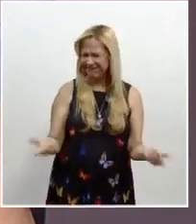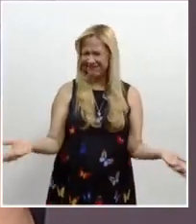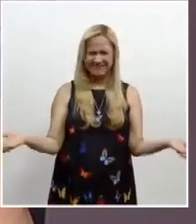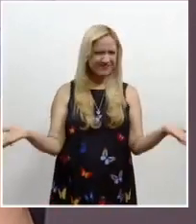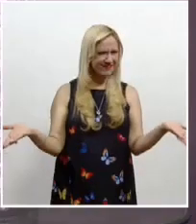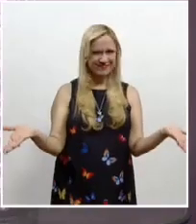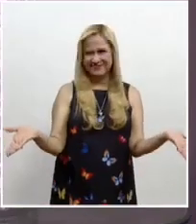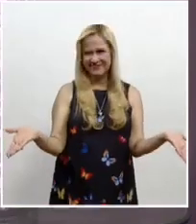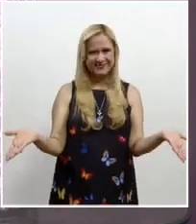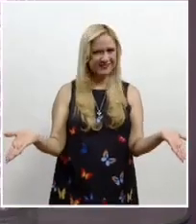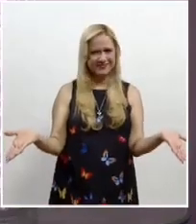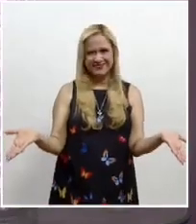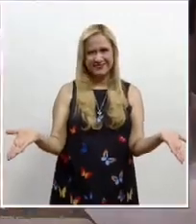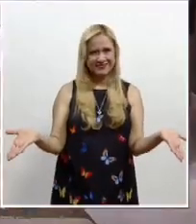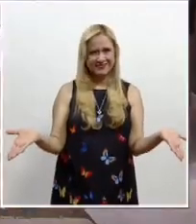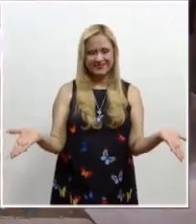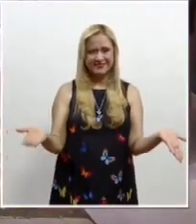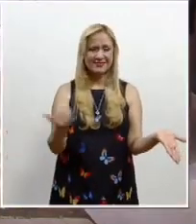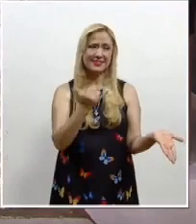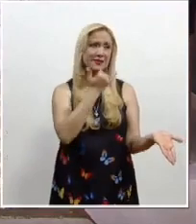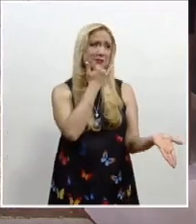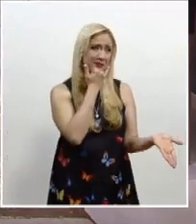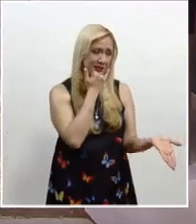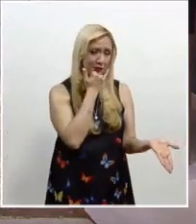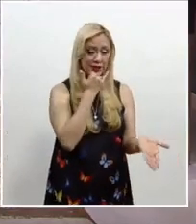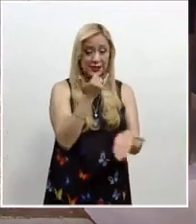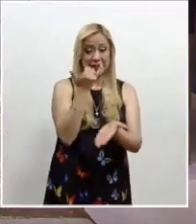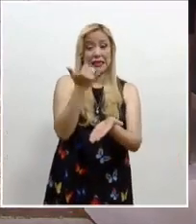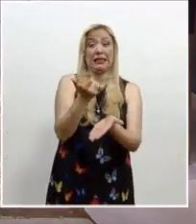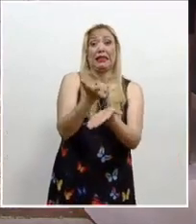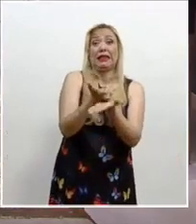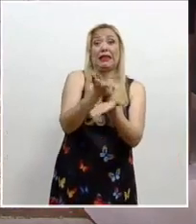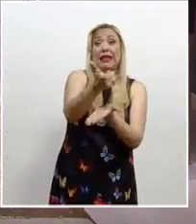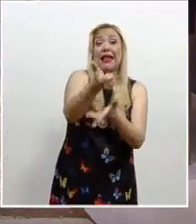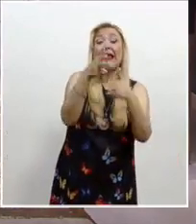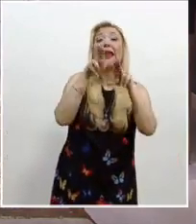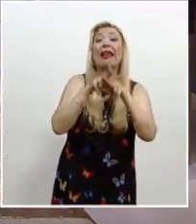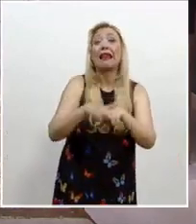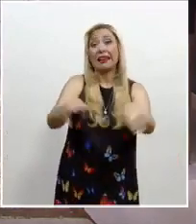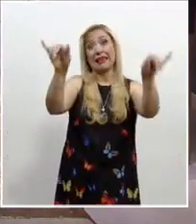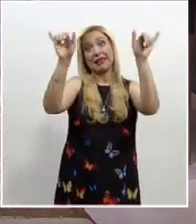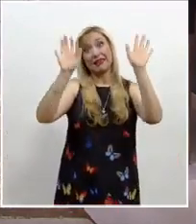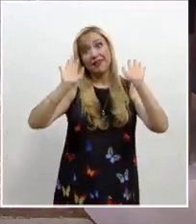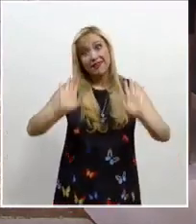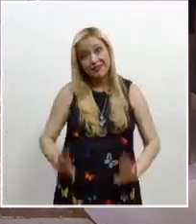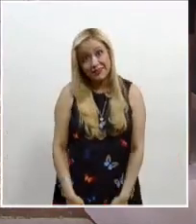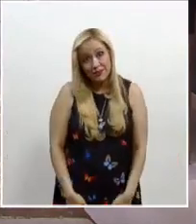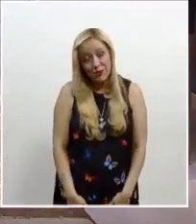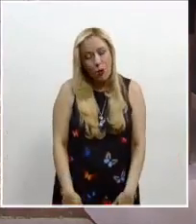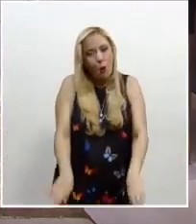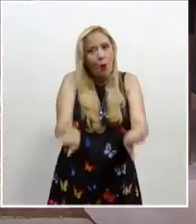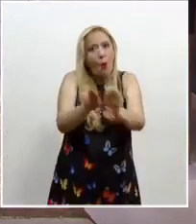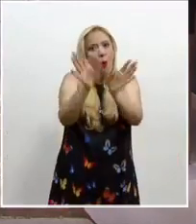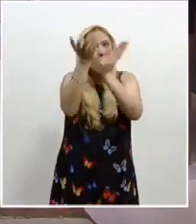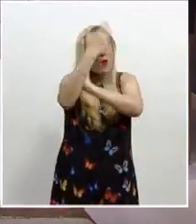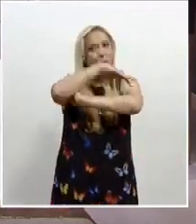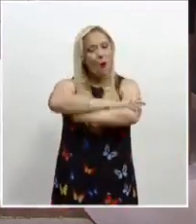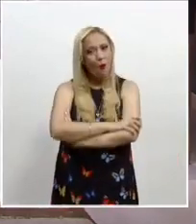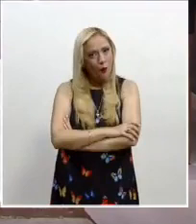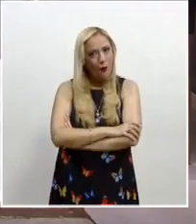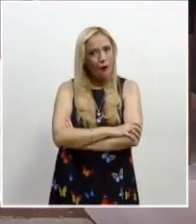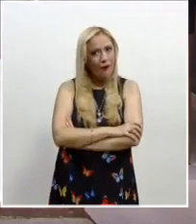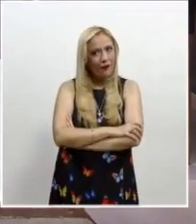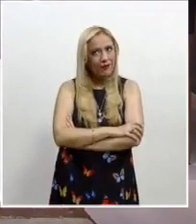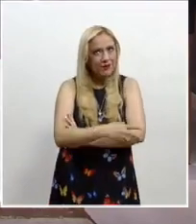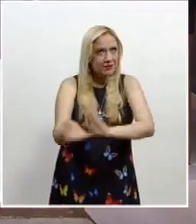Entonces, sin ninguna remuneración. Y ningún apoyo. Ningún apoyo. Entonces, ¿qué es lo que estamos diciendo nosotros con